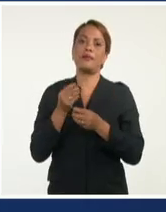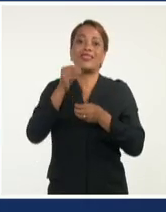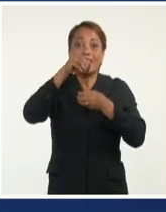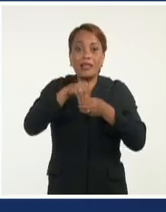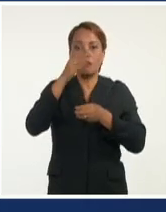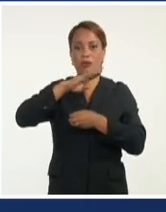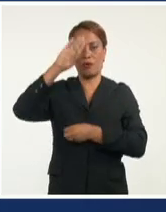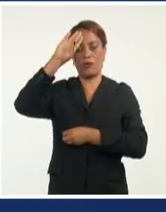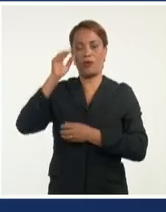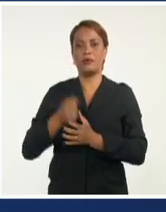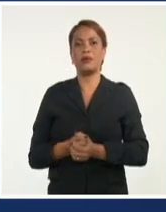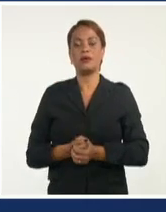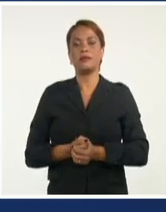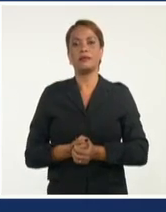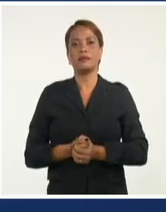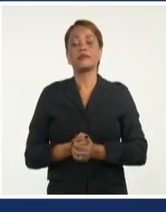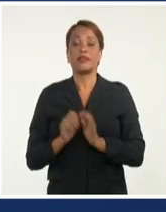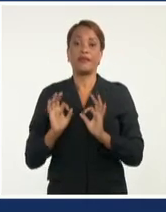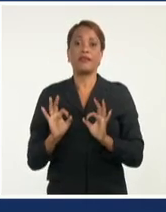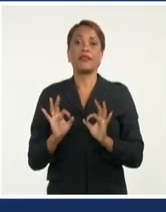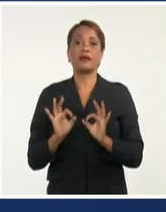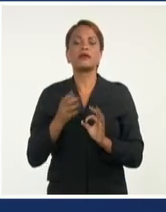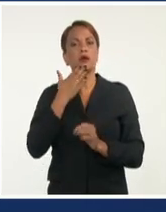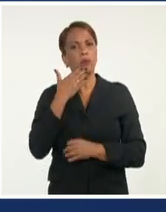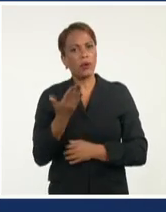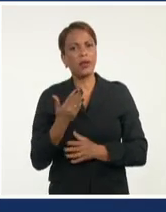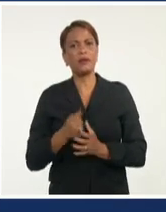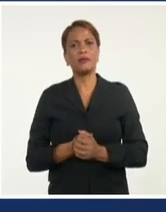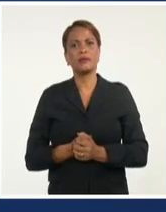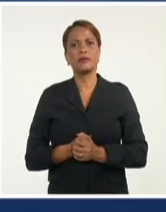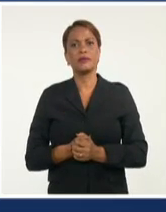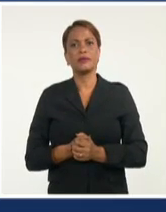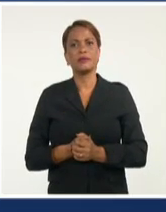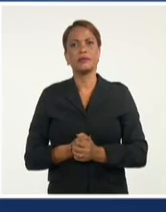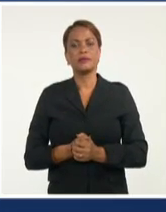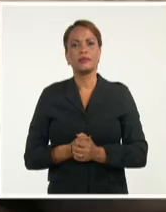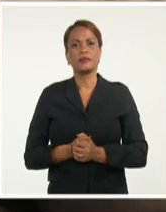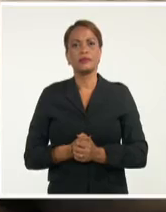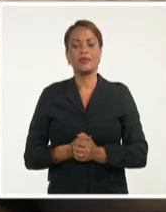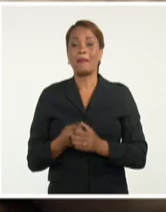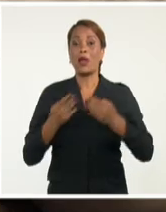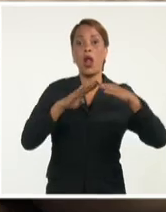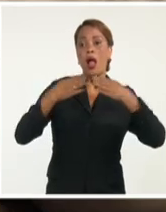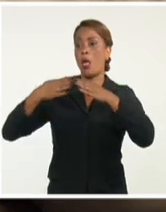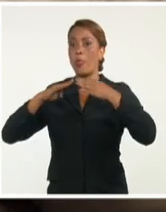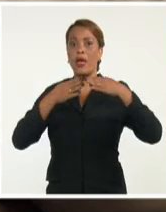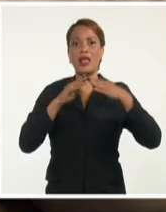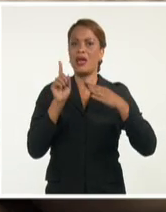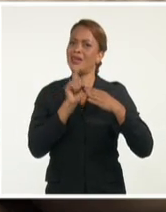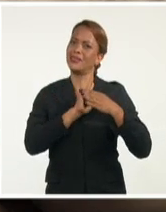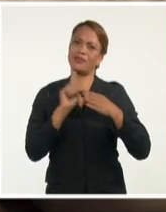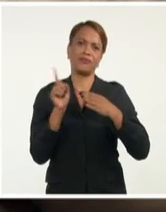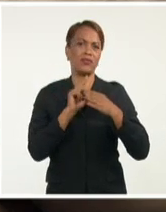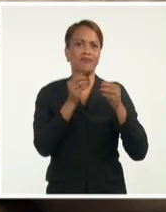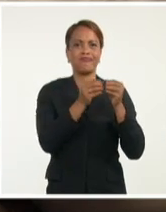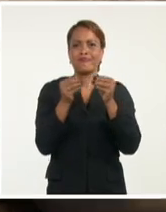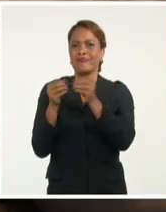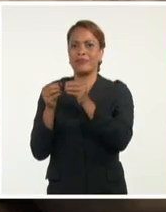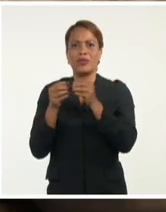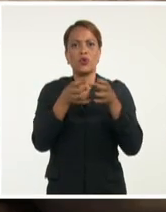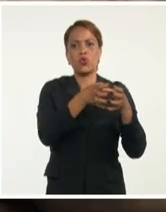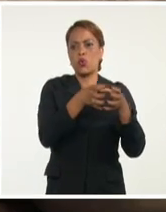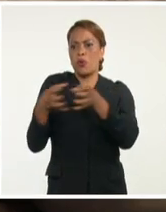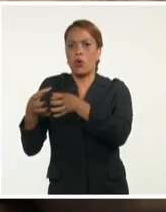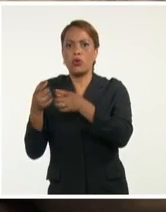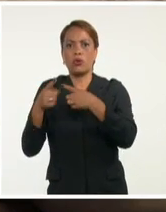soslayar. Y eso es bueno, siempre y cuando desde luego no se convierta en una pelea de enemigos, sino que se debatan puntos de